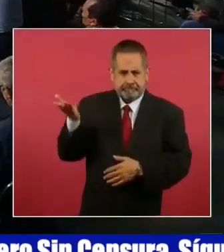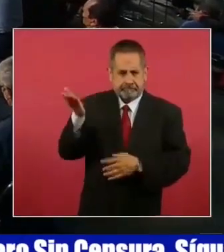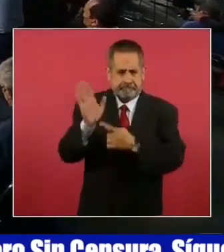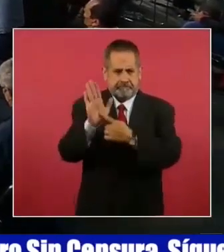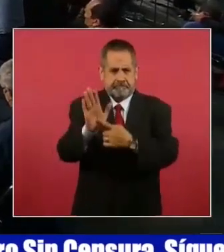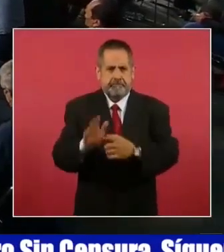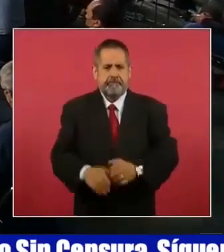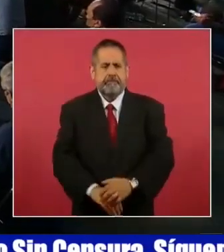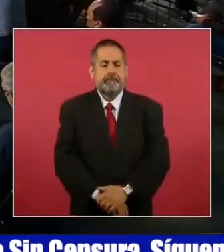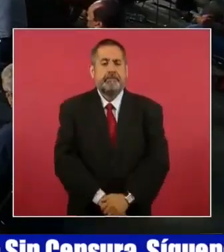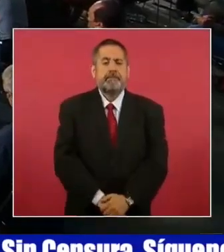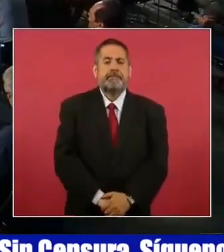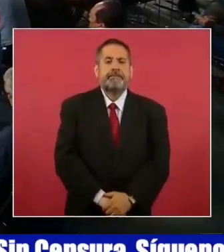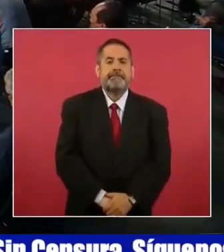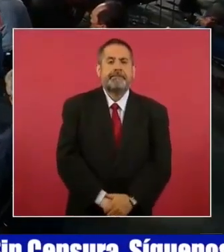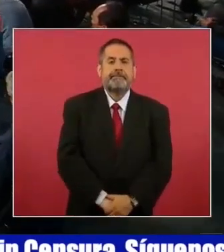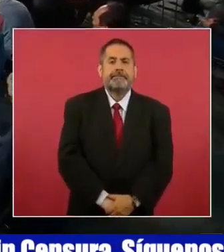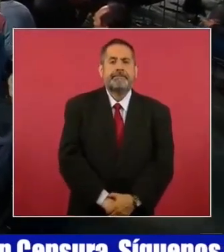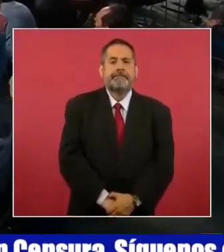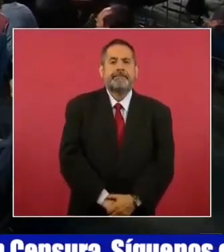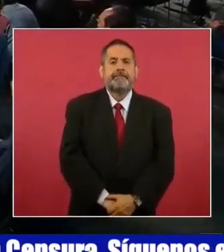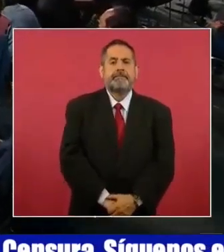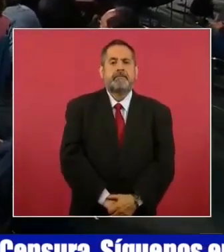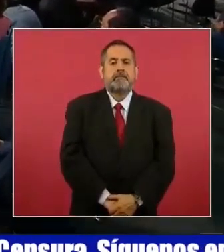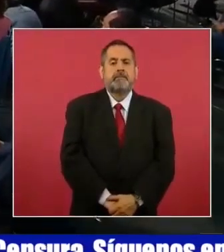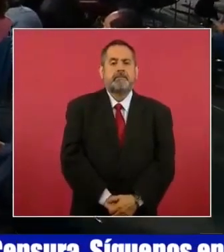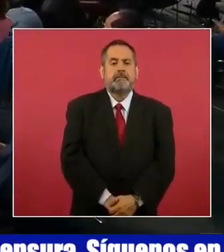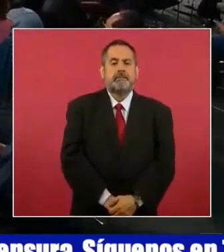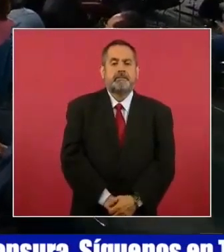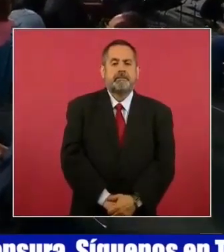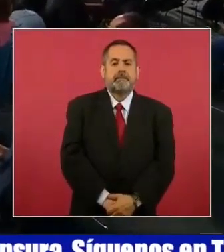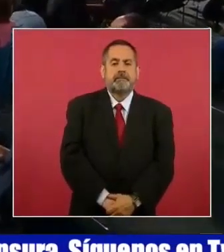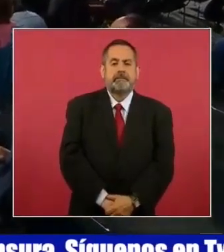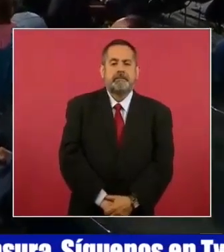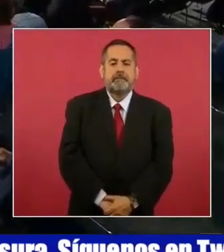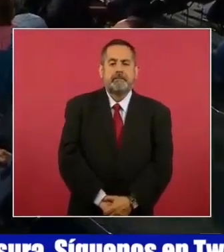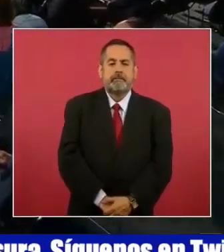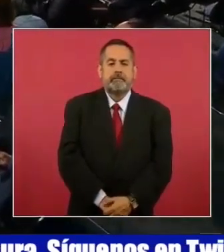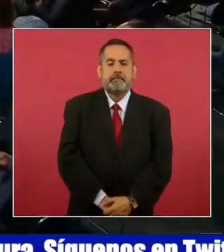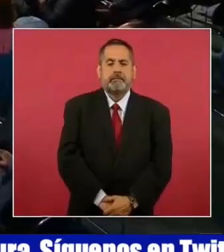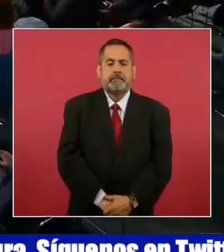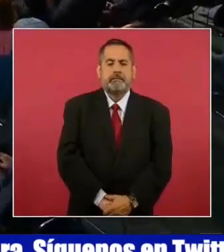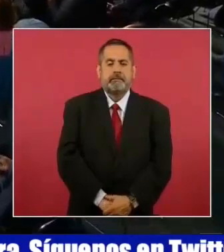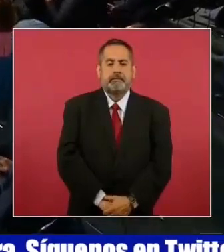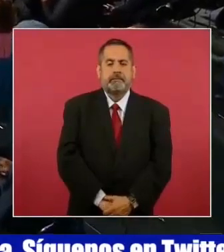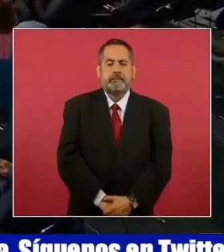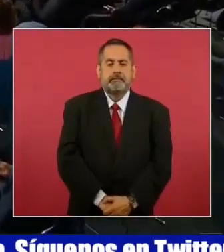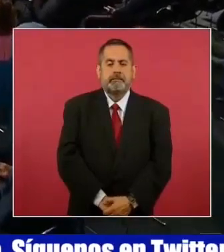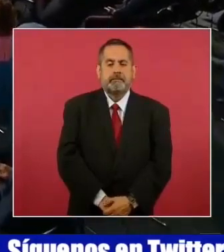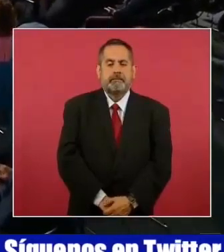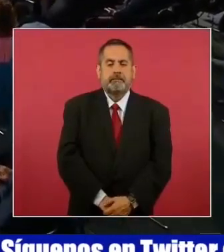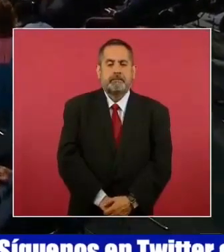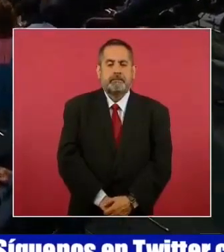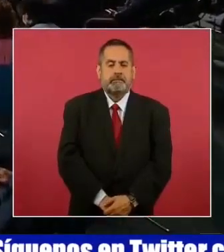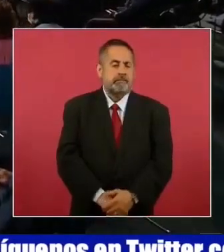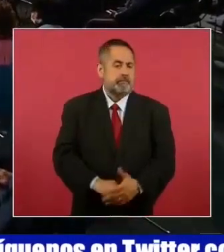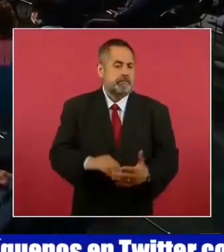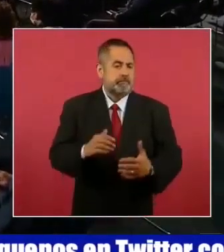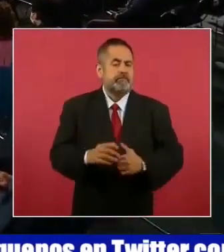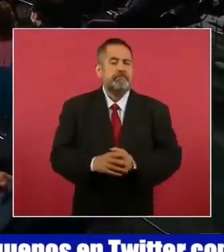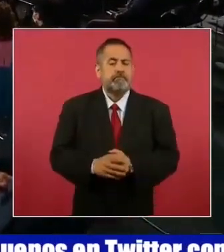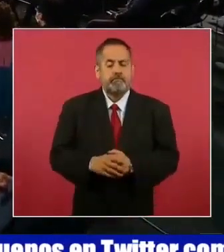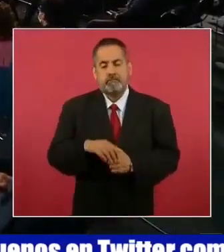de avance lento. Que cada quien asuma sus responsabilidades. Eso para